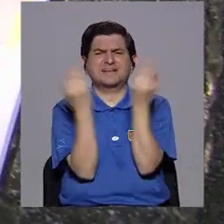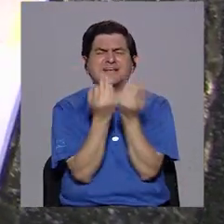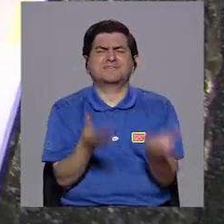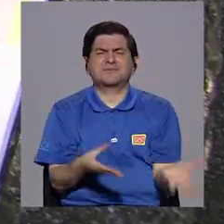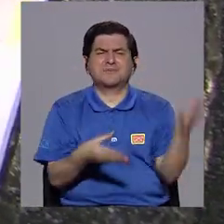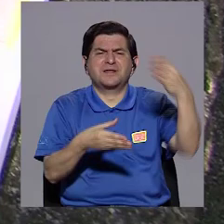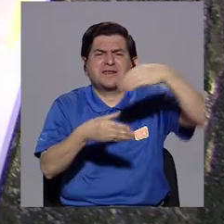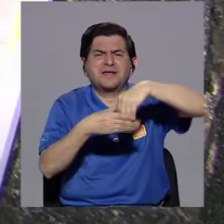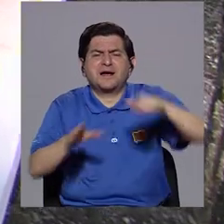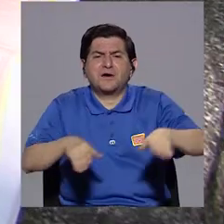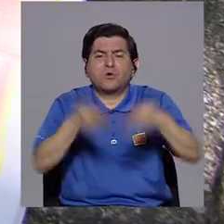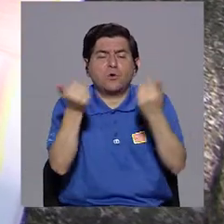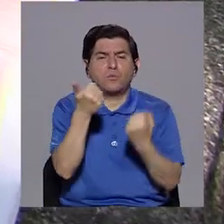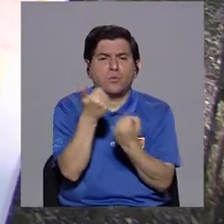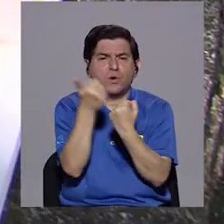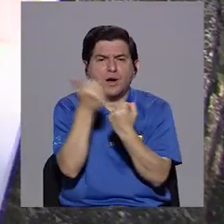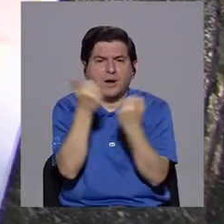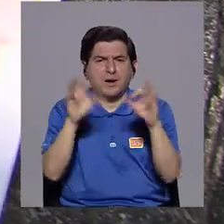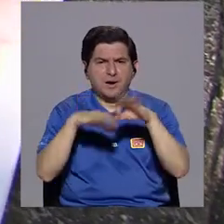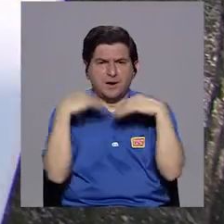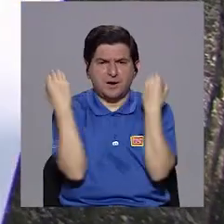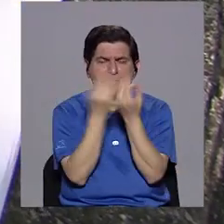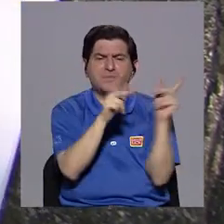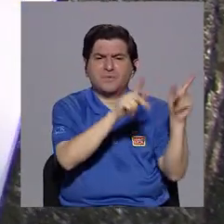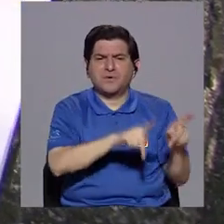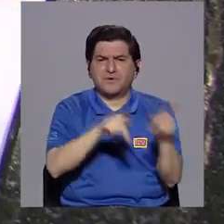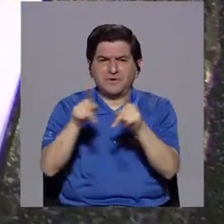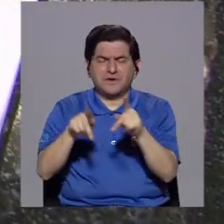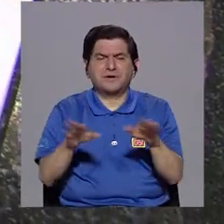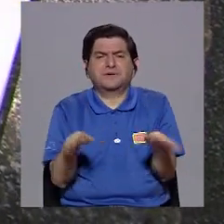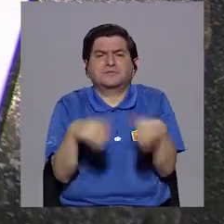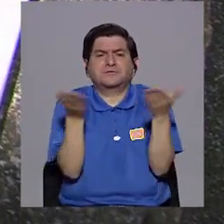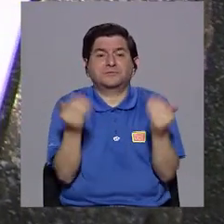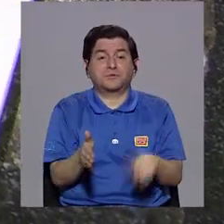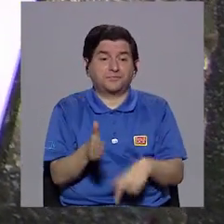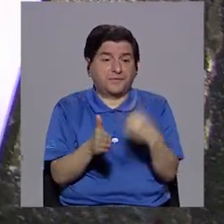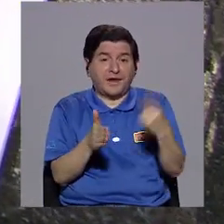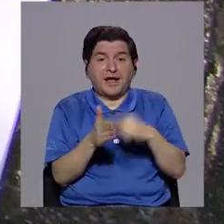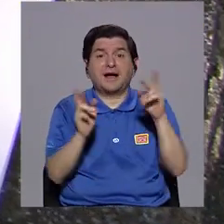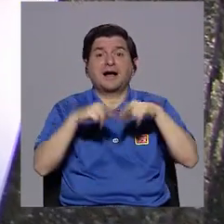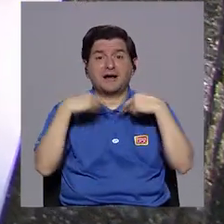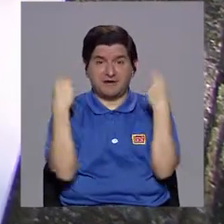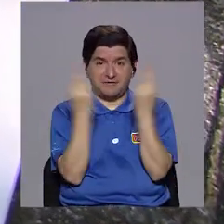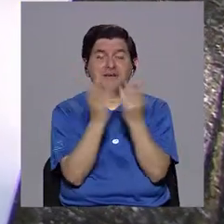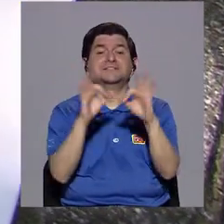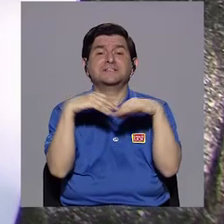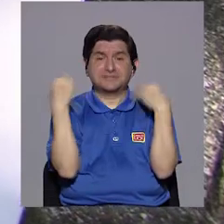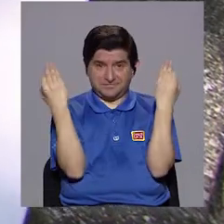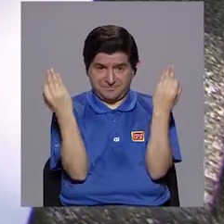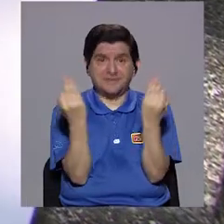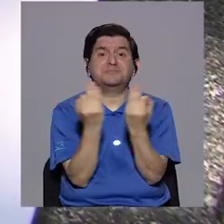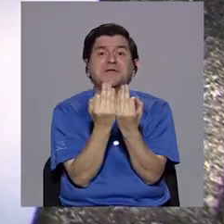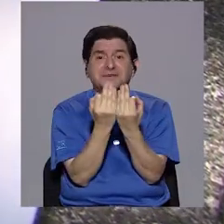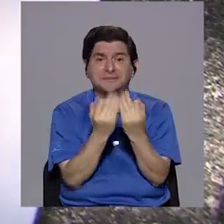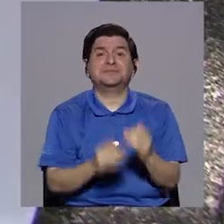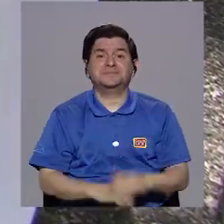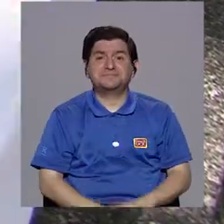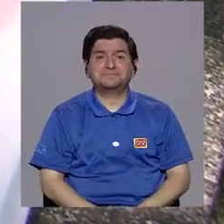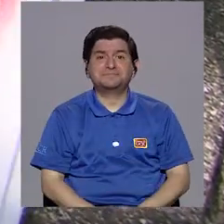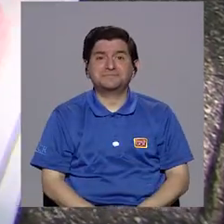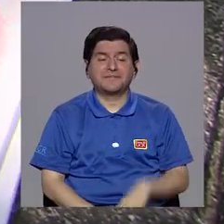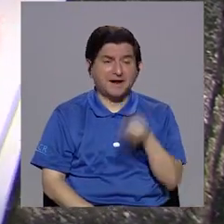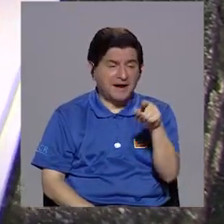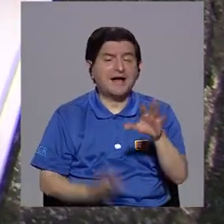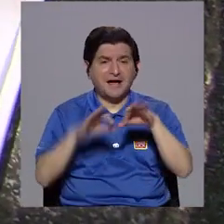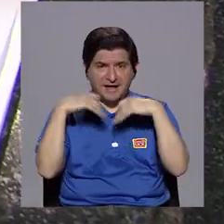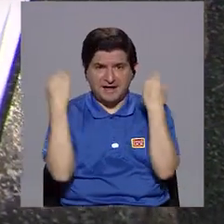familia, cómo incorporar a la familia, el apoyo que debe tener la familia, digamos, con esta persona. Bueno, a veces hay sesiones también familiares, ¿verdad? A veces hay